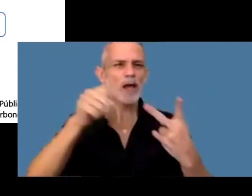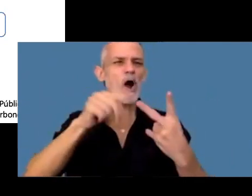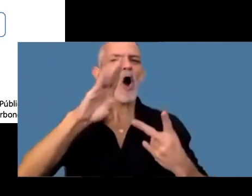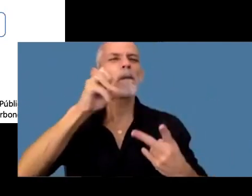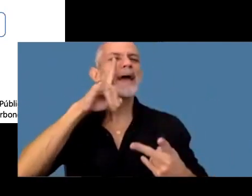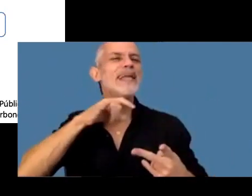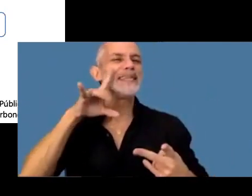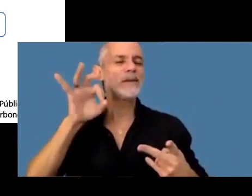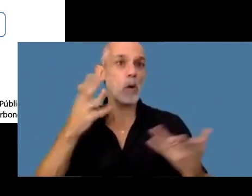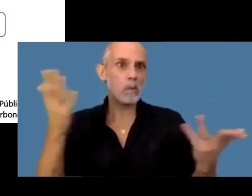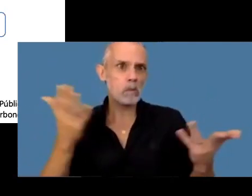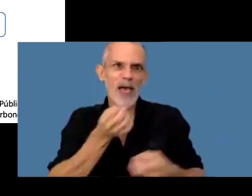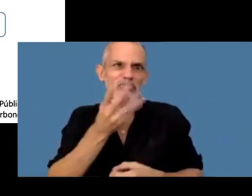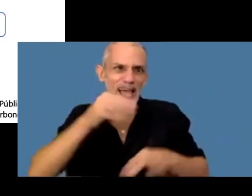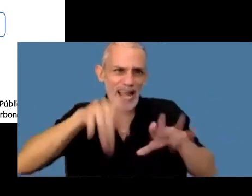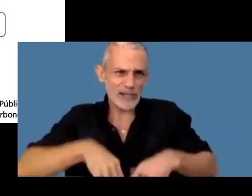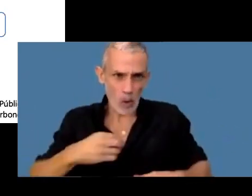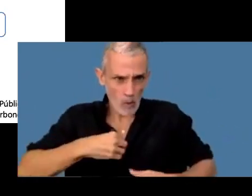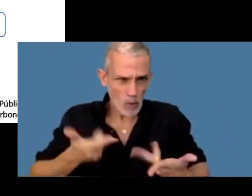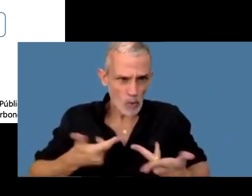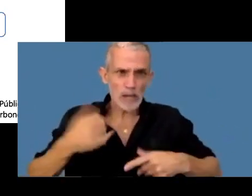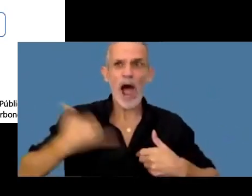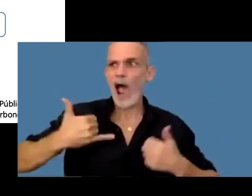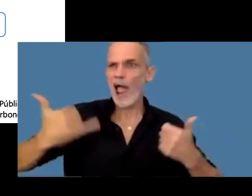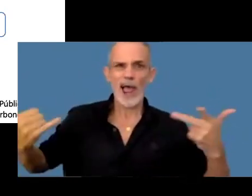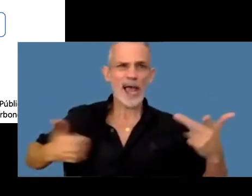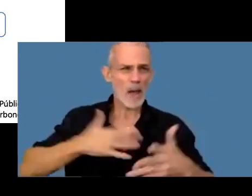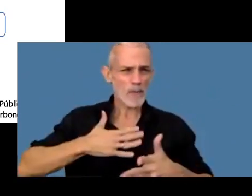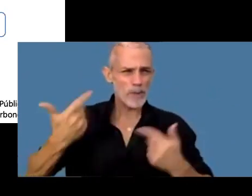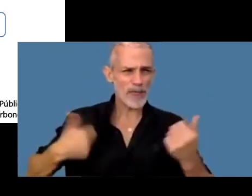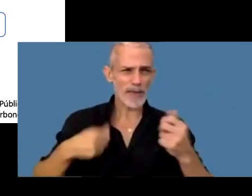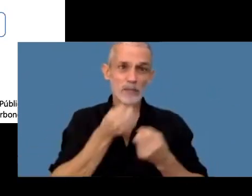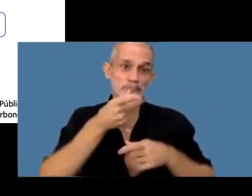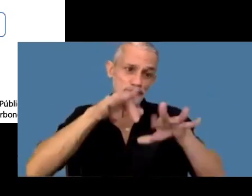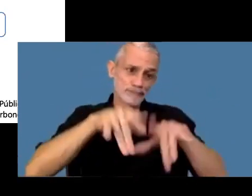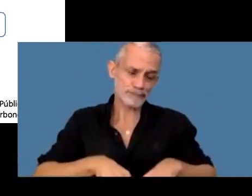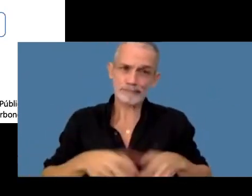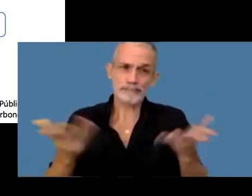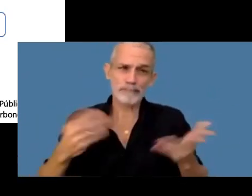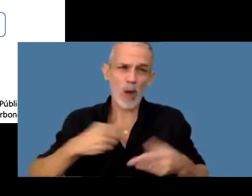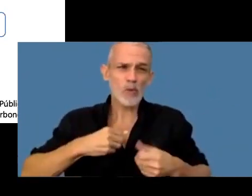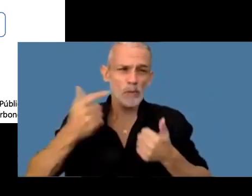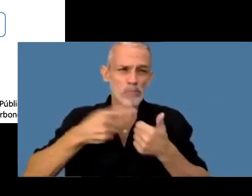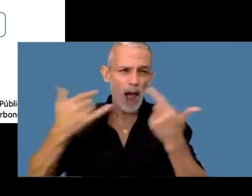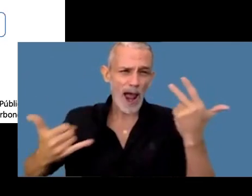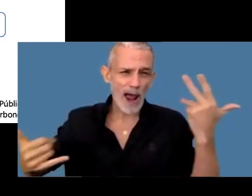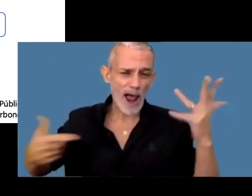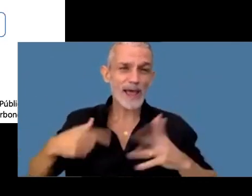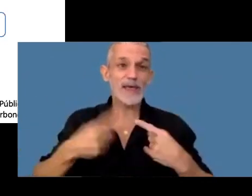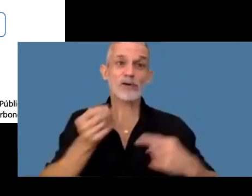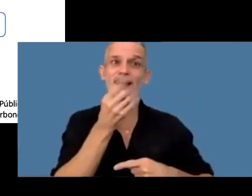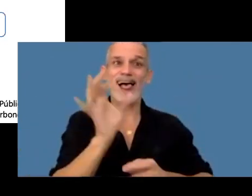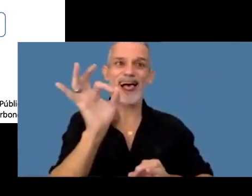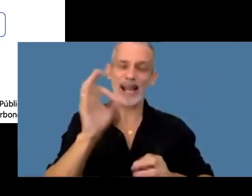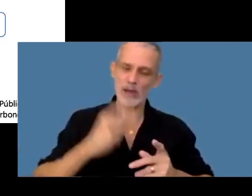es una declaración voluntaria de tenencia, ¿no? Y la declaración voluntaria de tenencia habla de tenencias no declaradas. De vuelta, yo